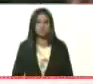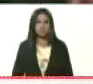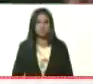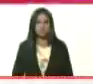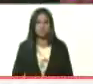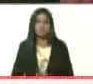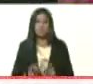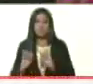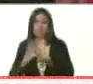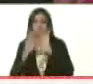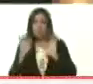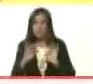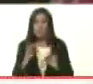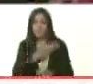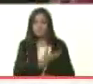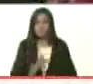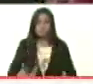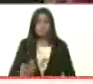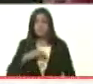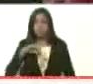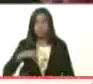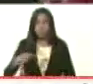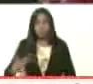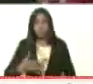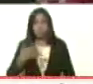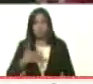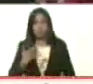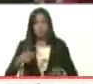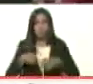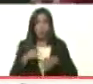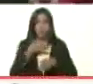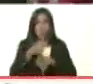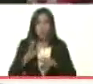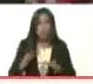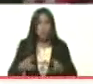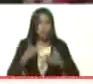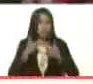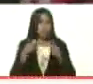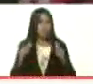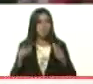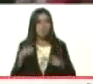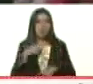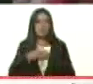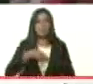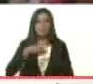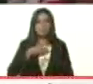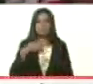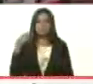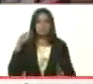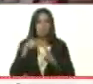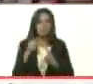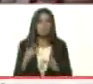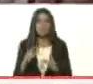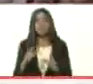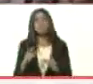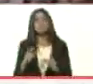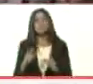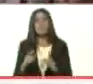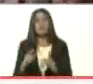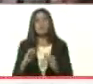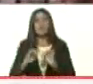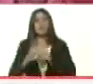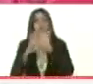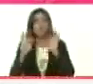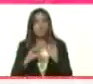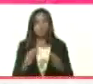Así que, presidente, nos sentimos como pez en el agua en esta nueva misión, en nuestra nueva tarea encomendada por usted. Y